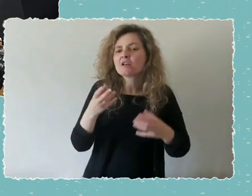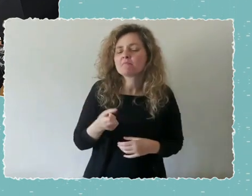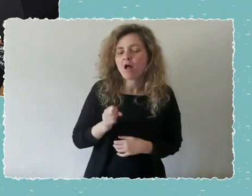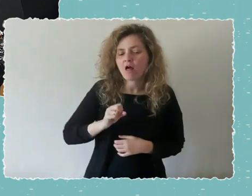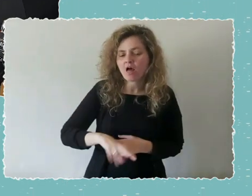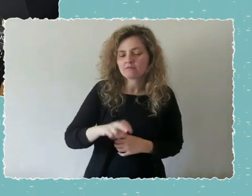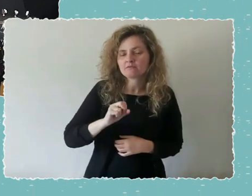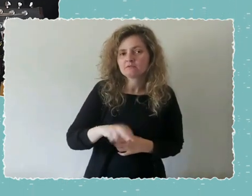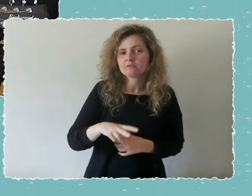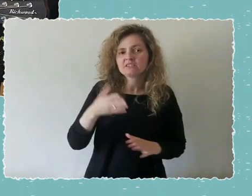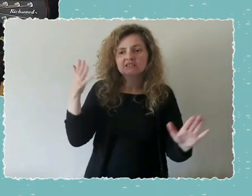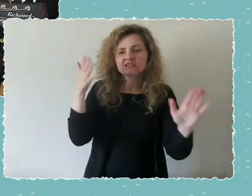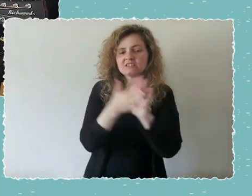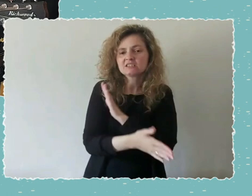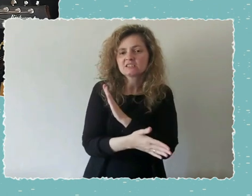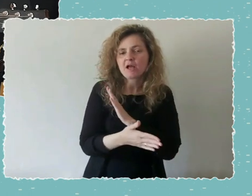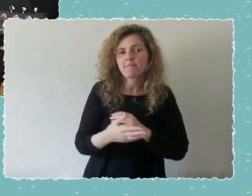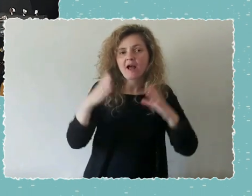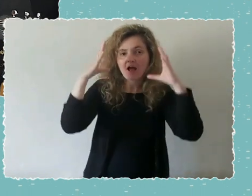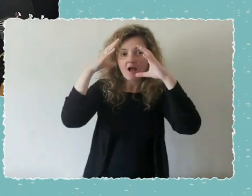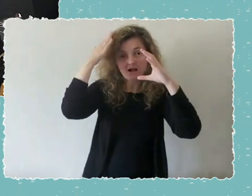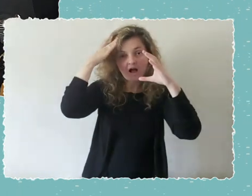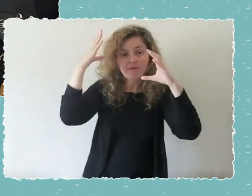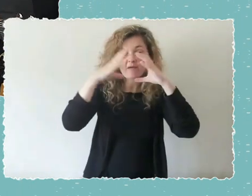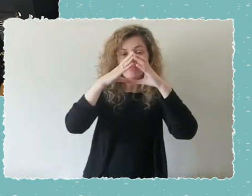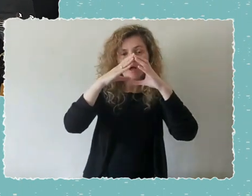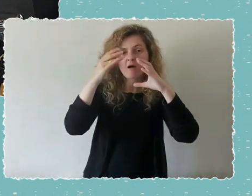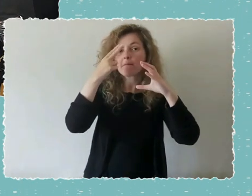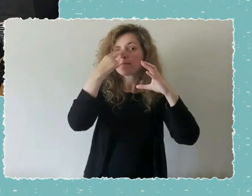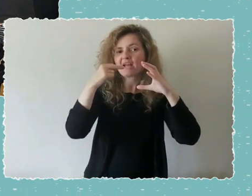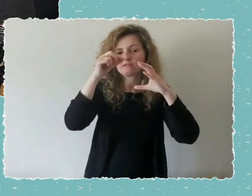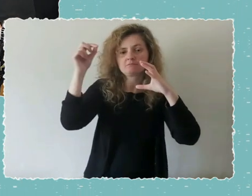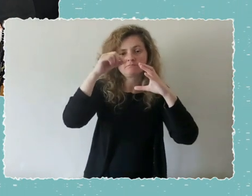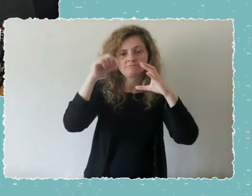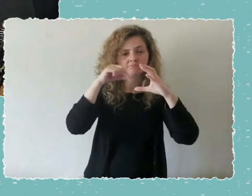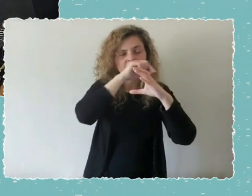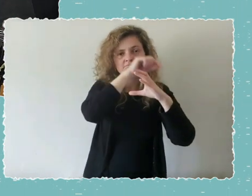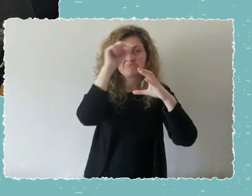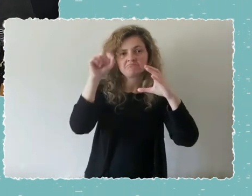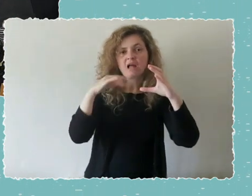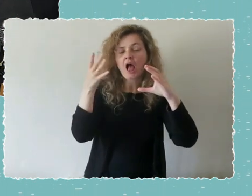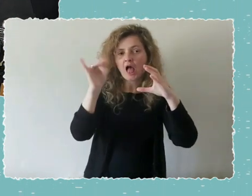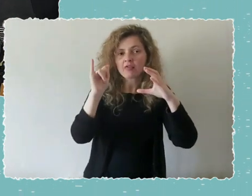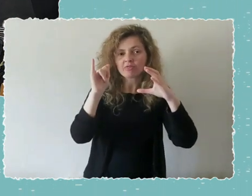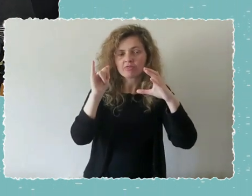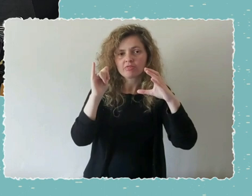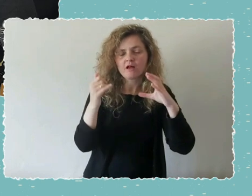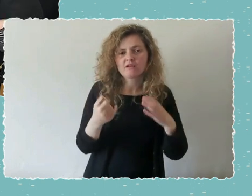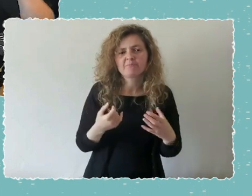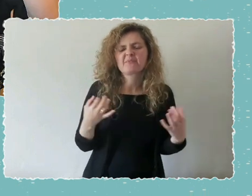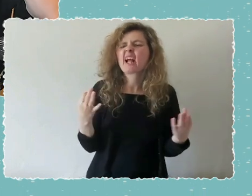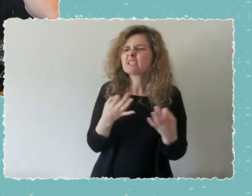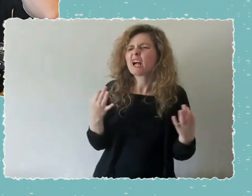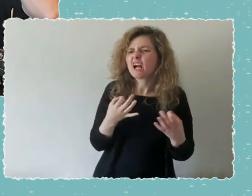anda sempre cos pés na cabeza. Que é? Alto. Que será, que